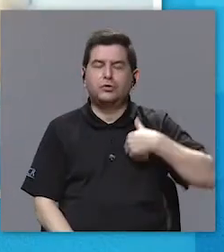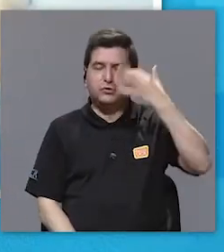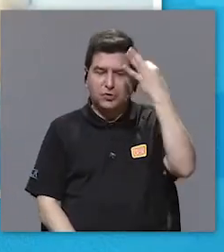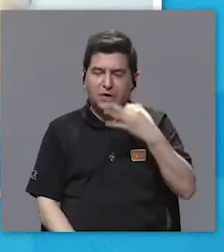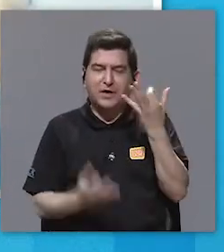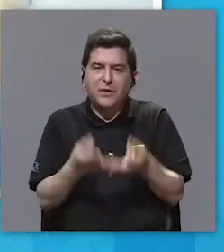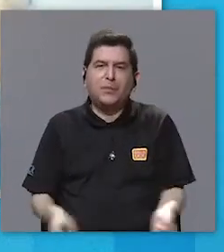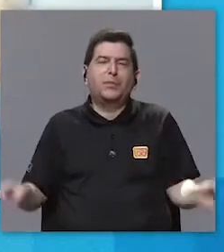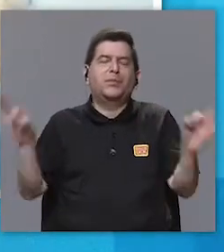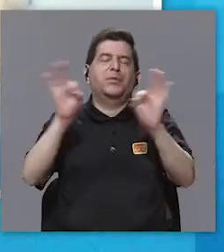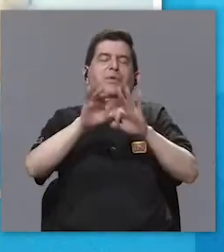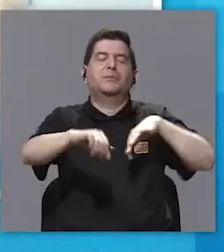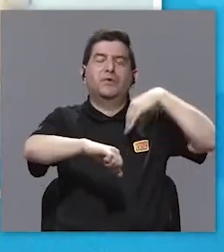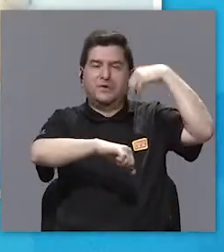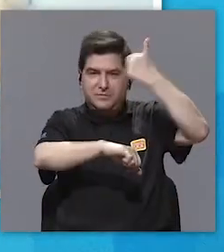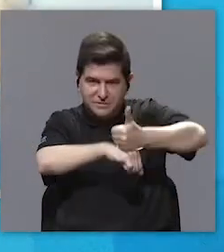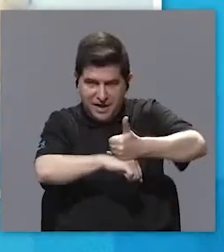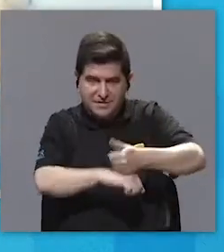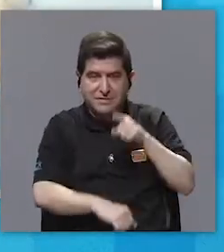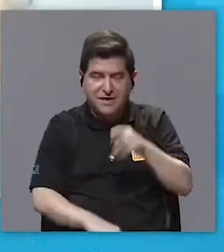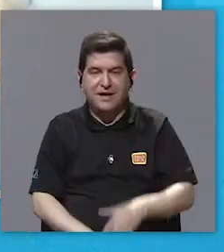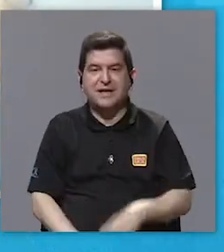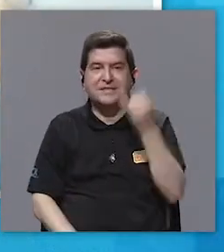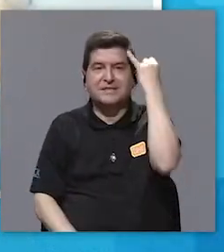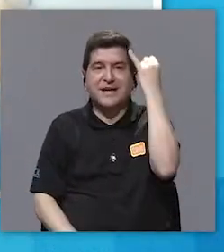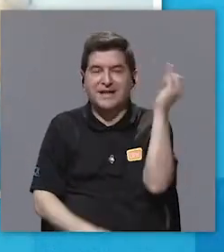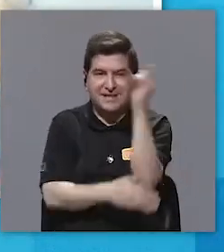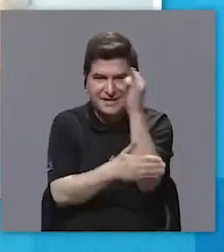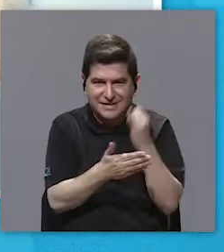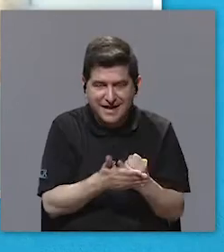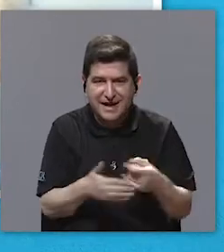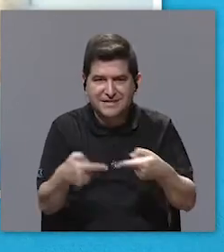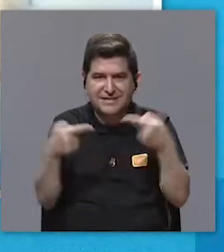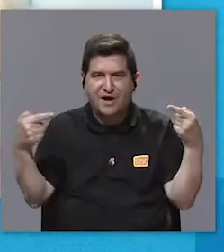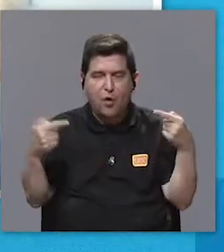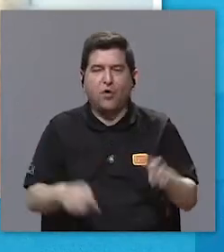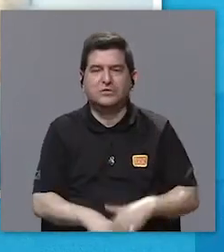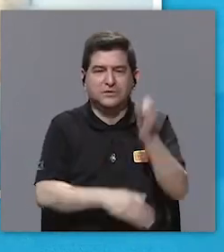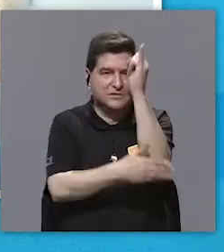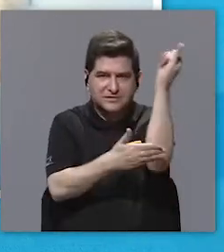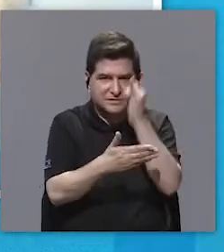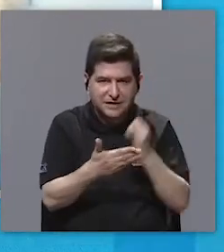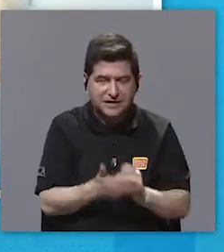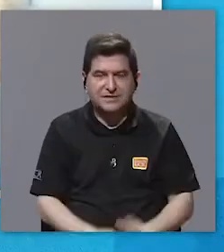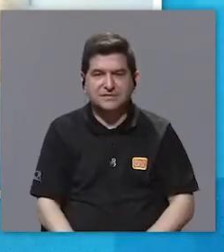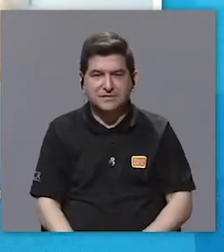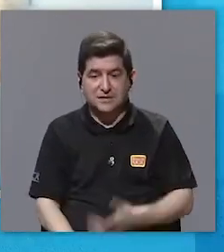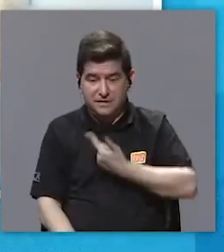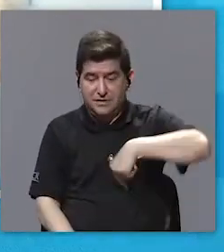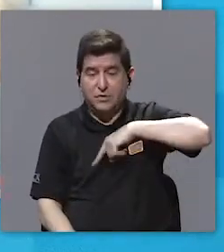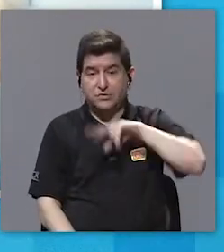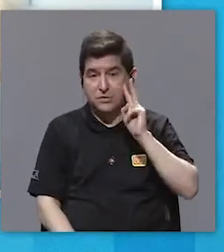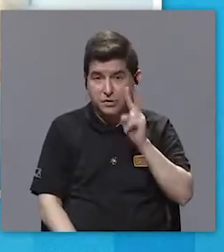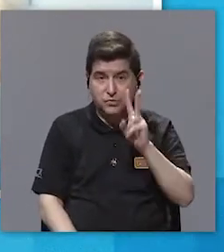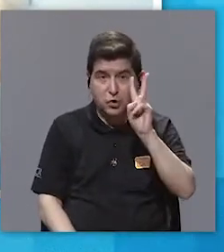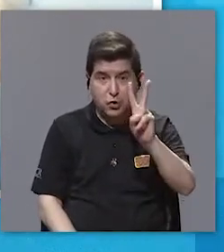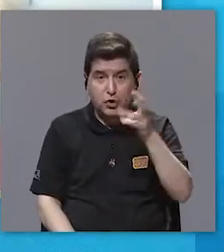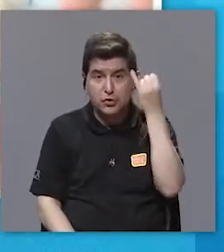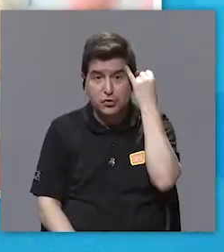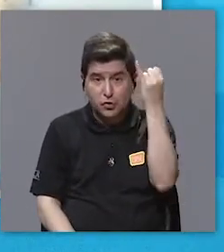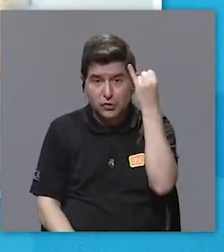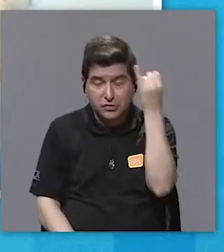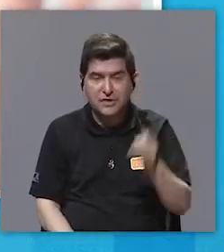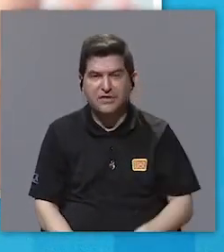importante enmarcar esa línea de arte también ver su diseño es y si logramos verla los dos ideas dos